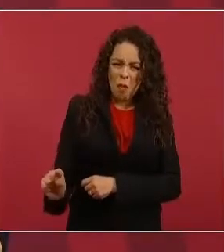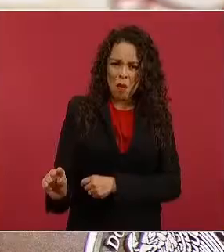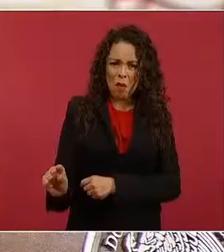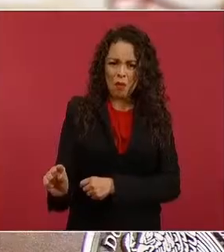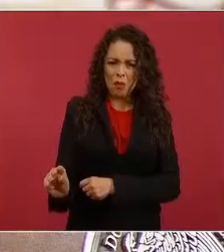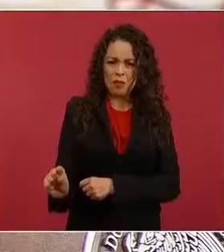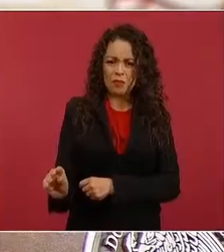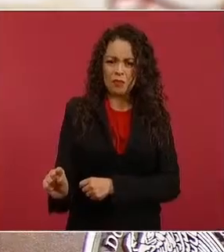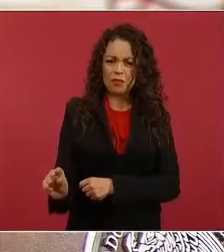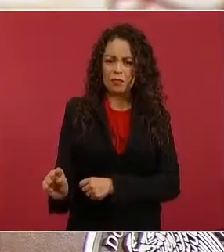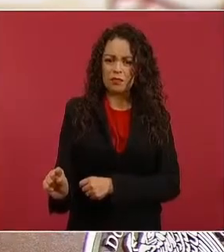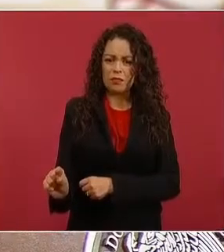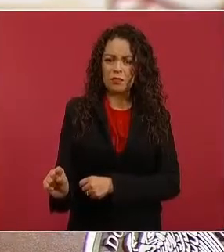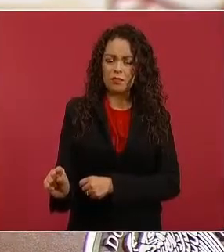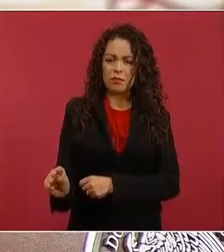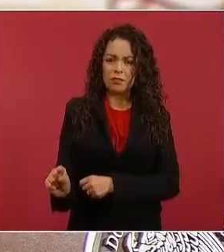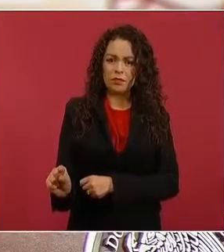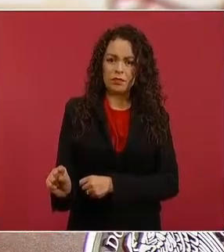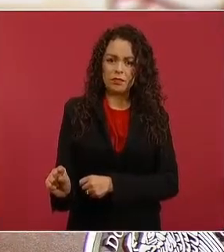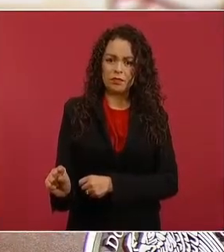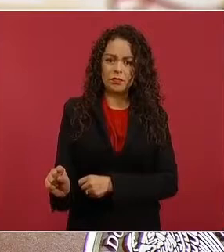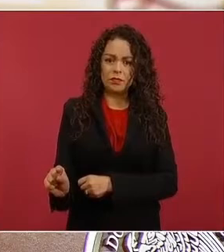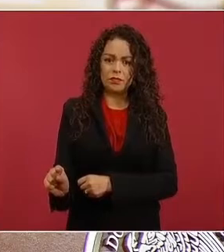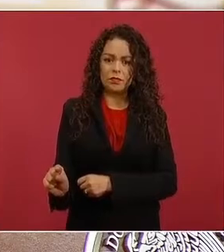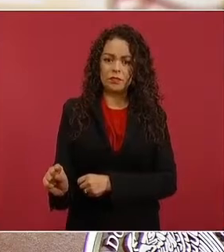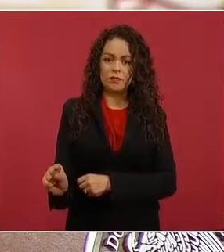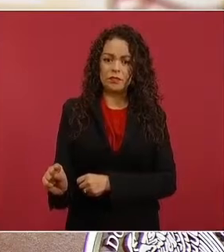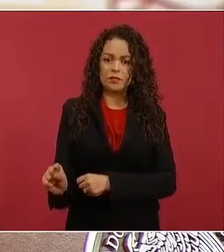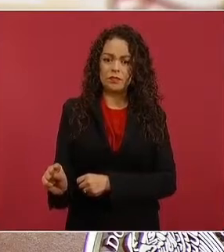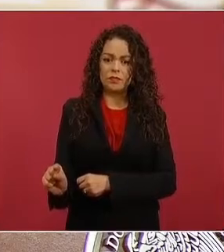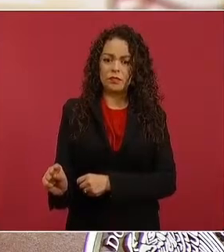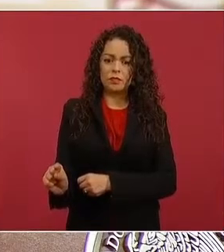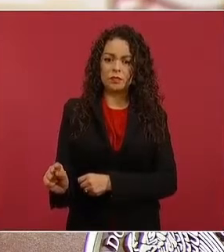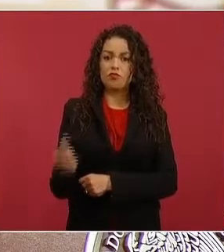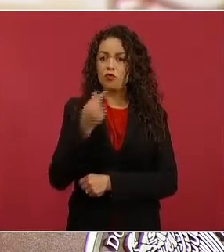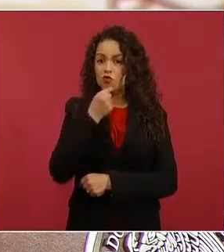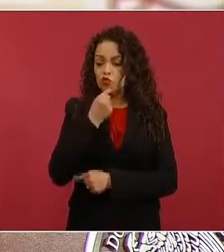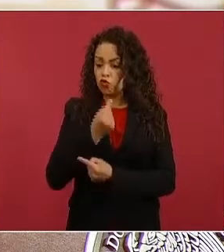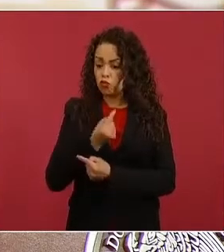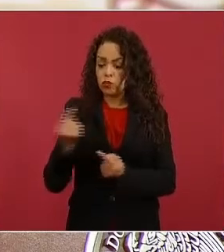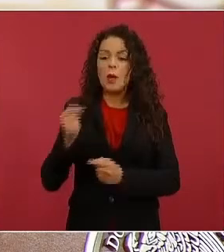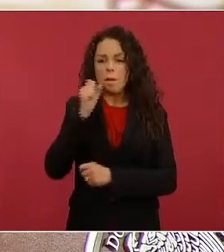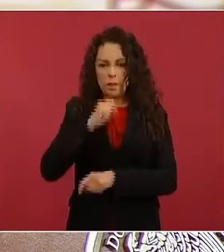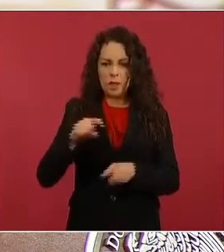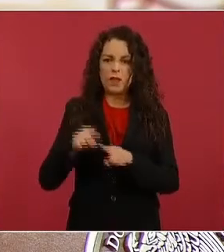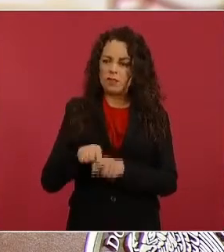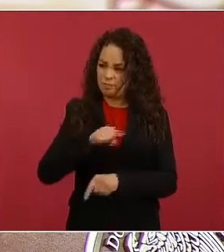muy precarios, obligaban a trabajar a los niños.